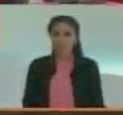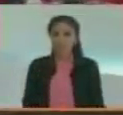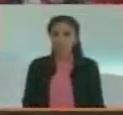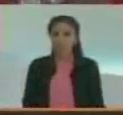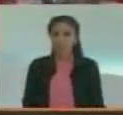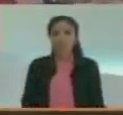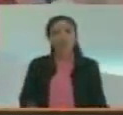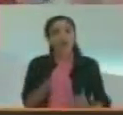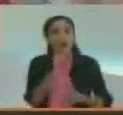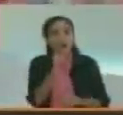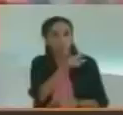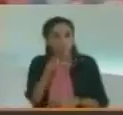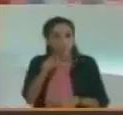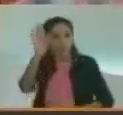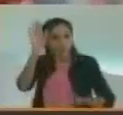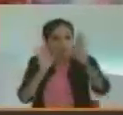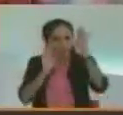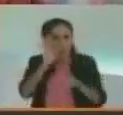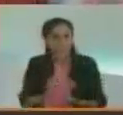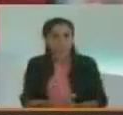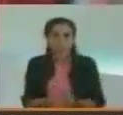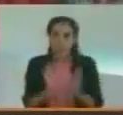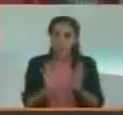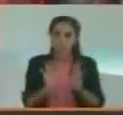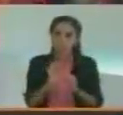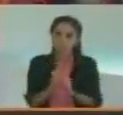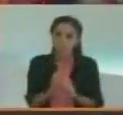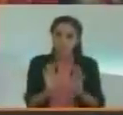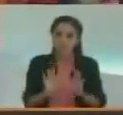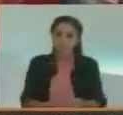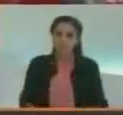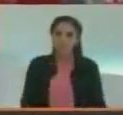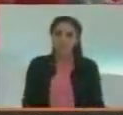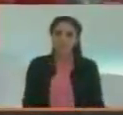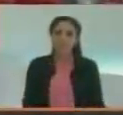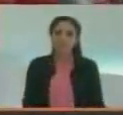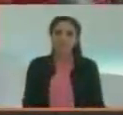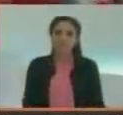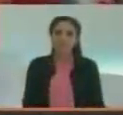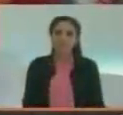Levanten la mano los que... Ya va, pero espérate, no he dicho para qué la van a levantar.